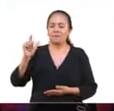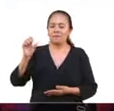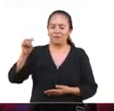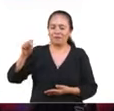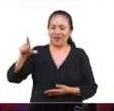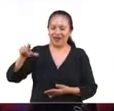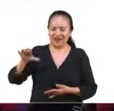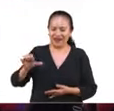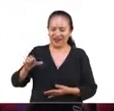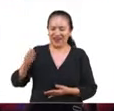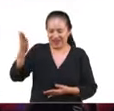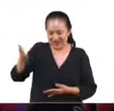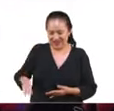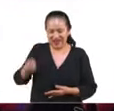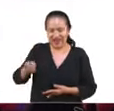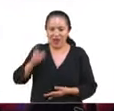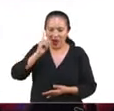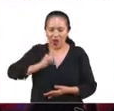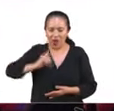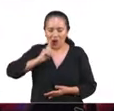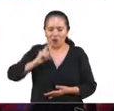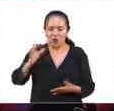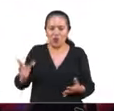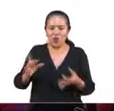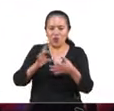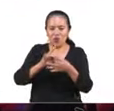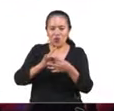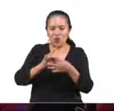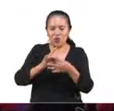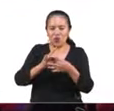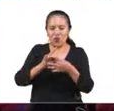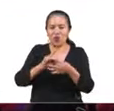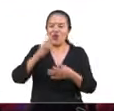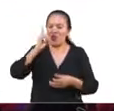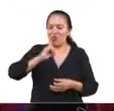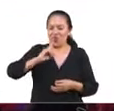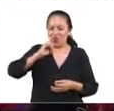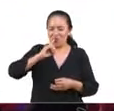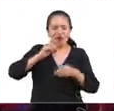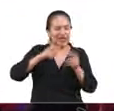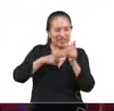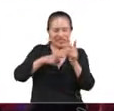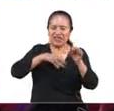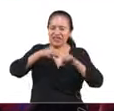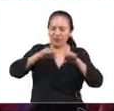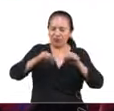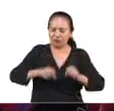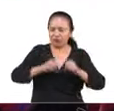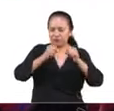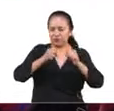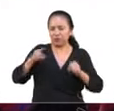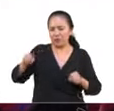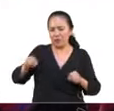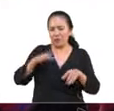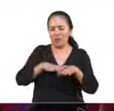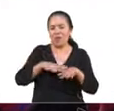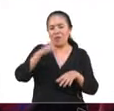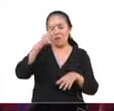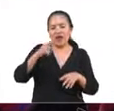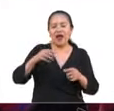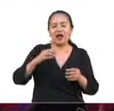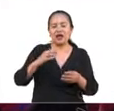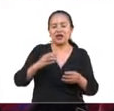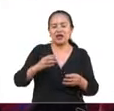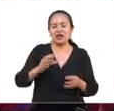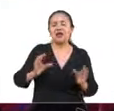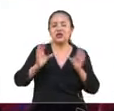Chilón. Actualmente es integrante del proyecto Empoderamiento de Mujeres Tzeltales para potenciar el desarrollo comunitario